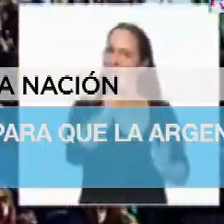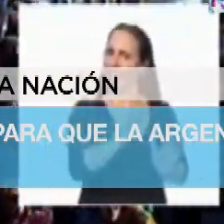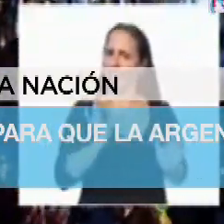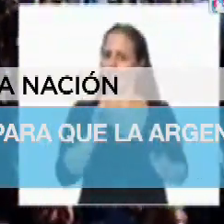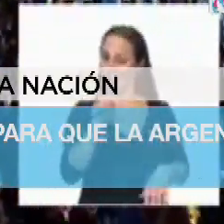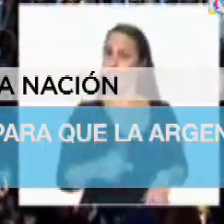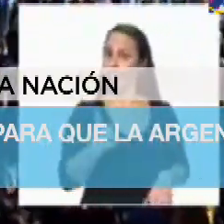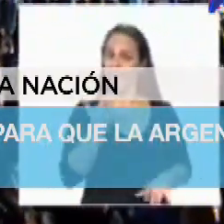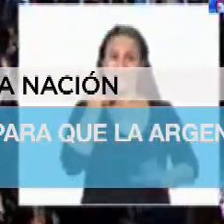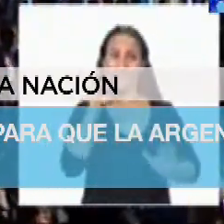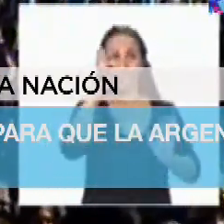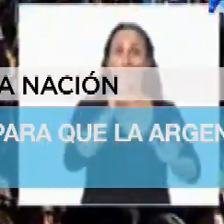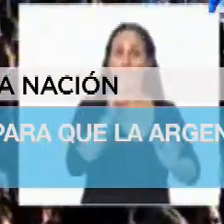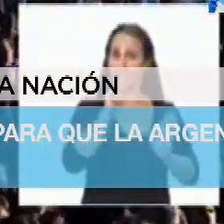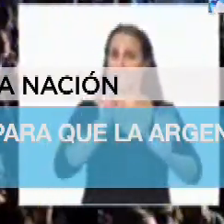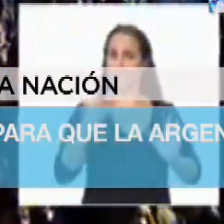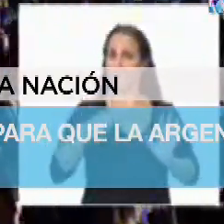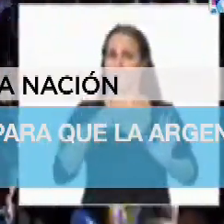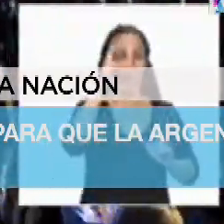país con ese